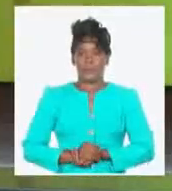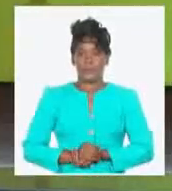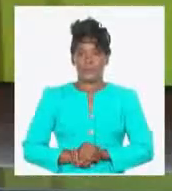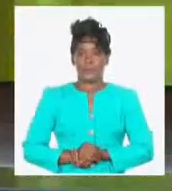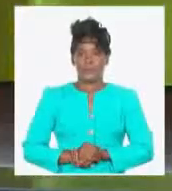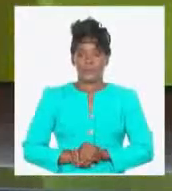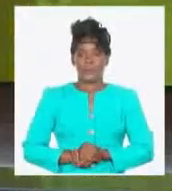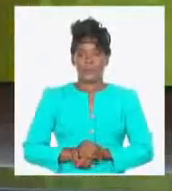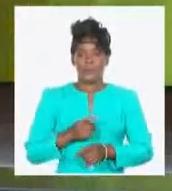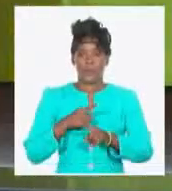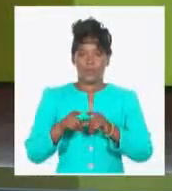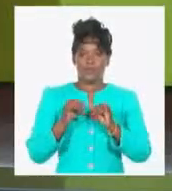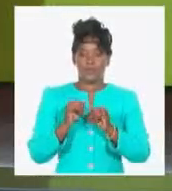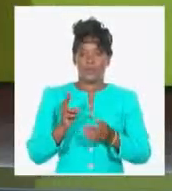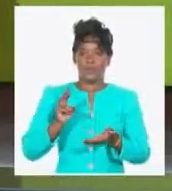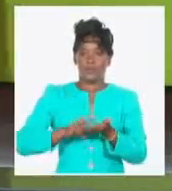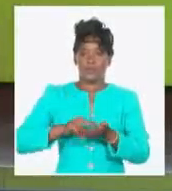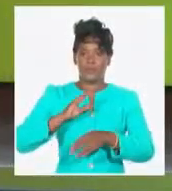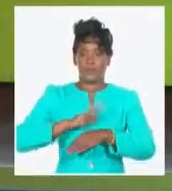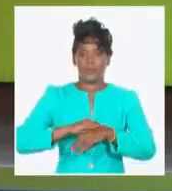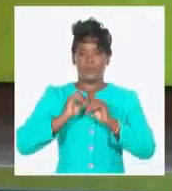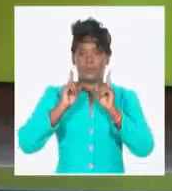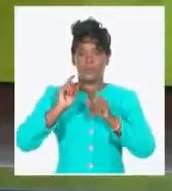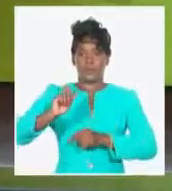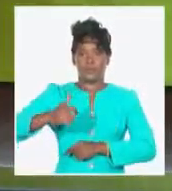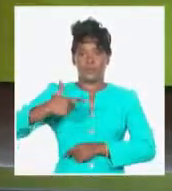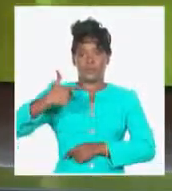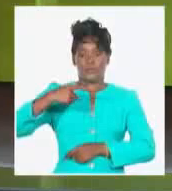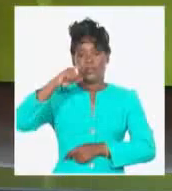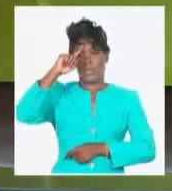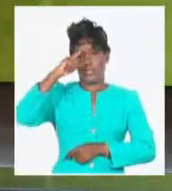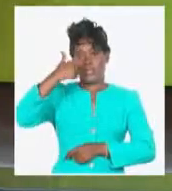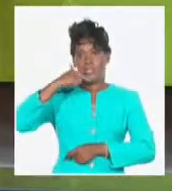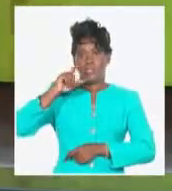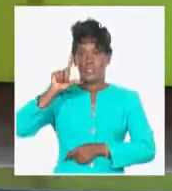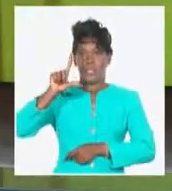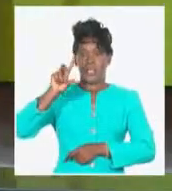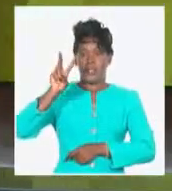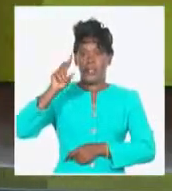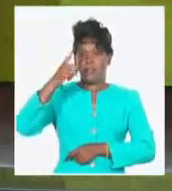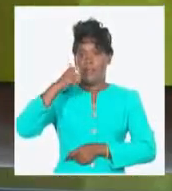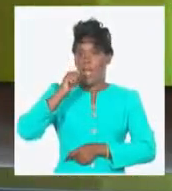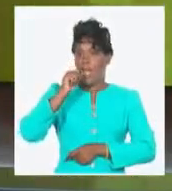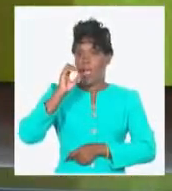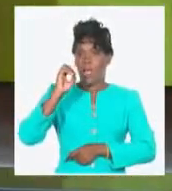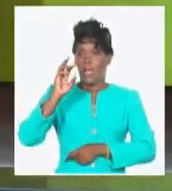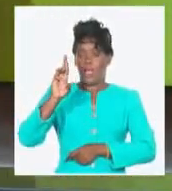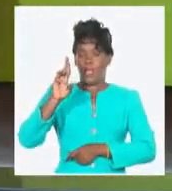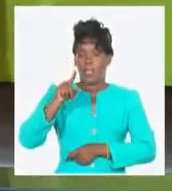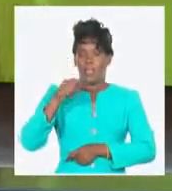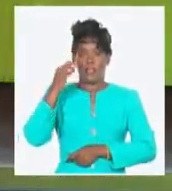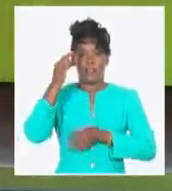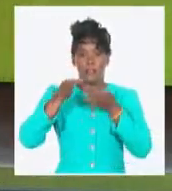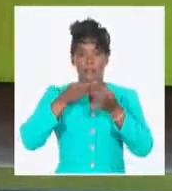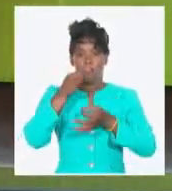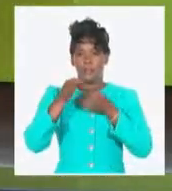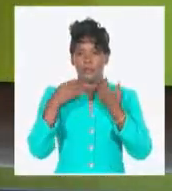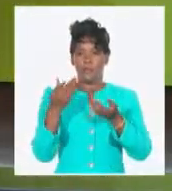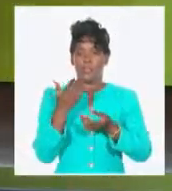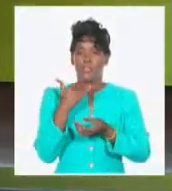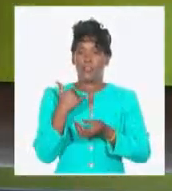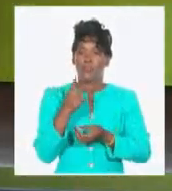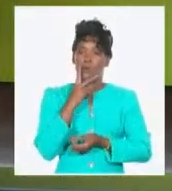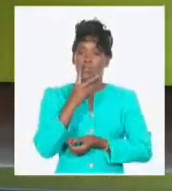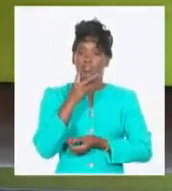Por su parte, el miembro del Buró Político y vicepresidente de la República, Salvador Valdés Mesa, reflexionó sobre la implementación de la Ley de Soberanía Alimentaria y